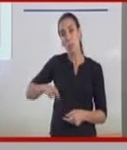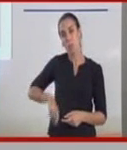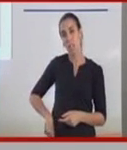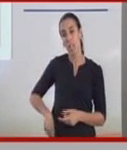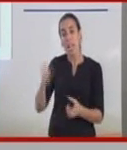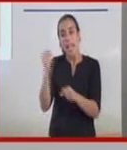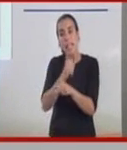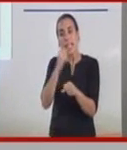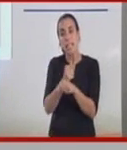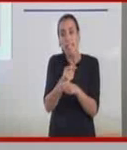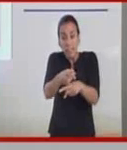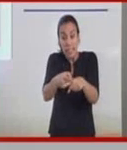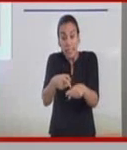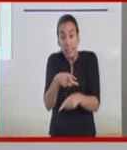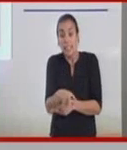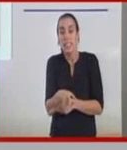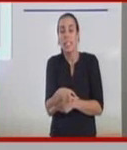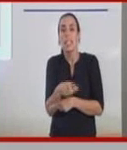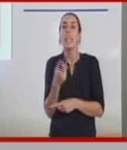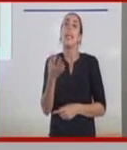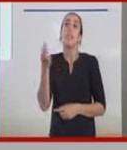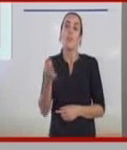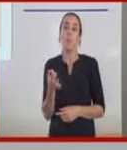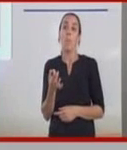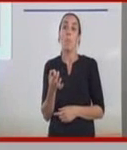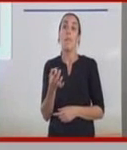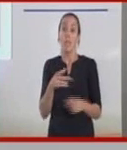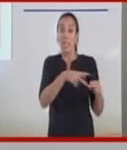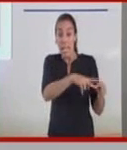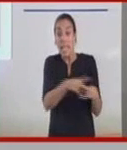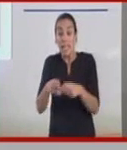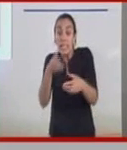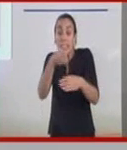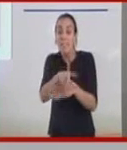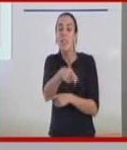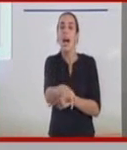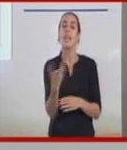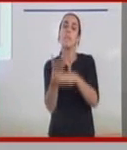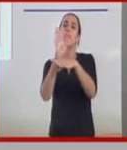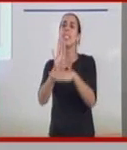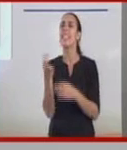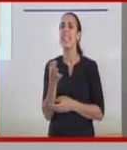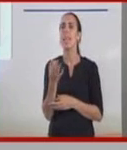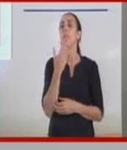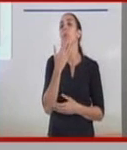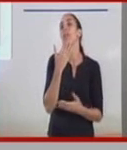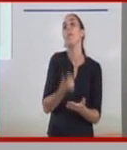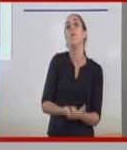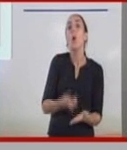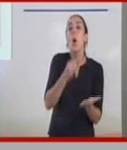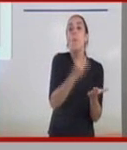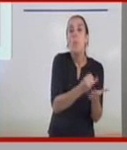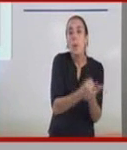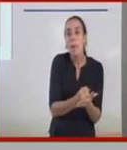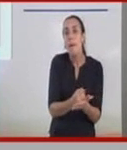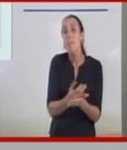taller quienes al inicio de cada taller presenten los avances e incluso presenten, pues, prototipos, maquetas, que un poco